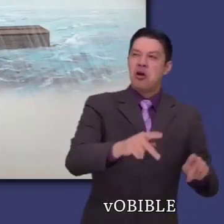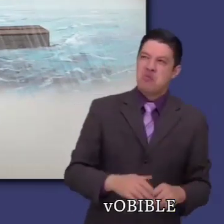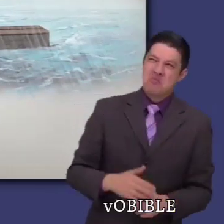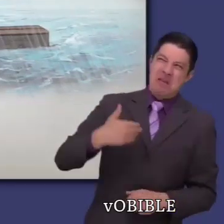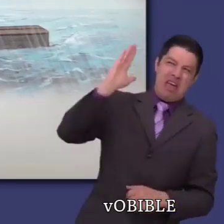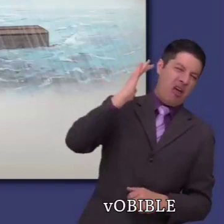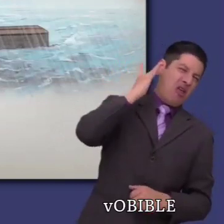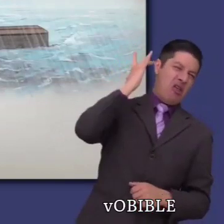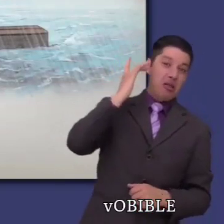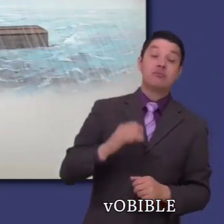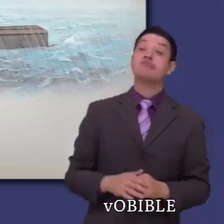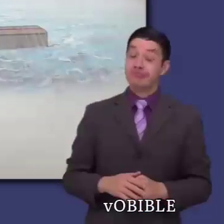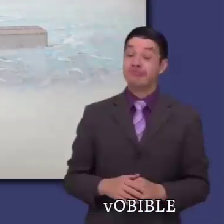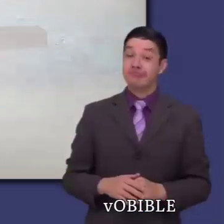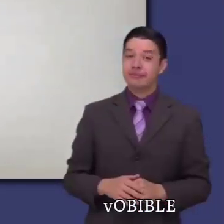Noé.